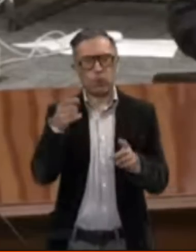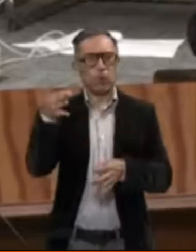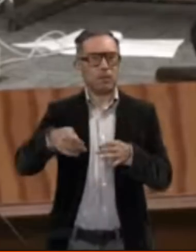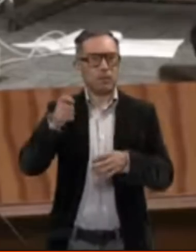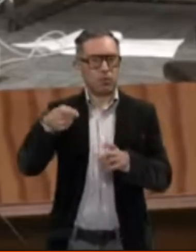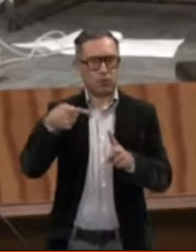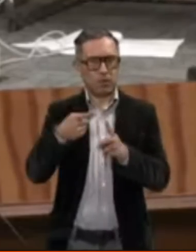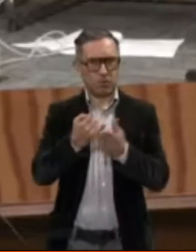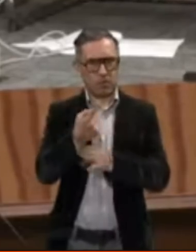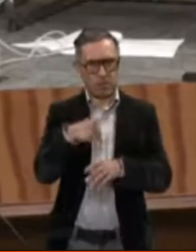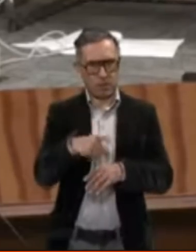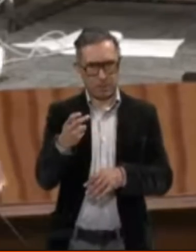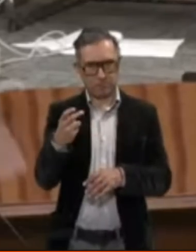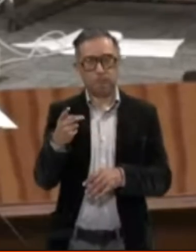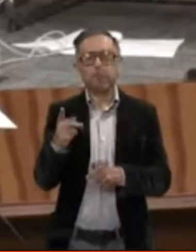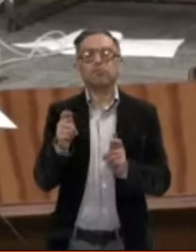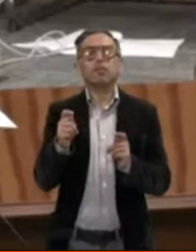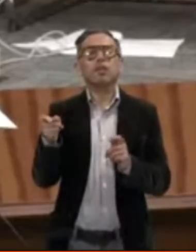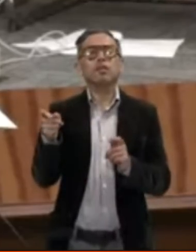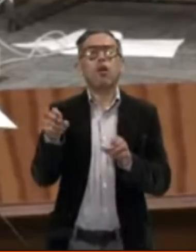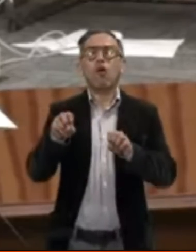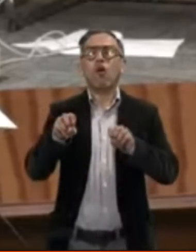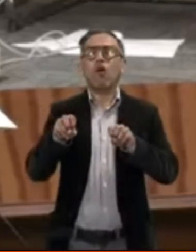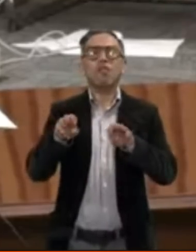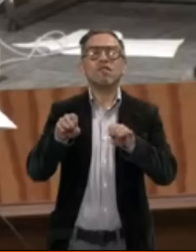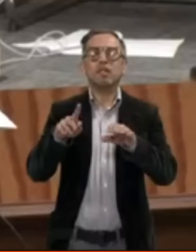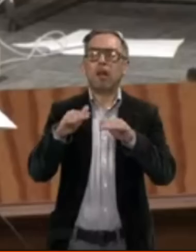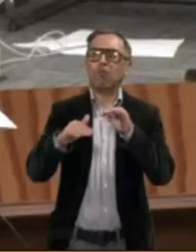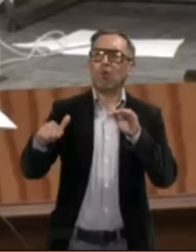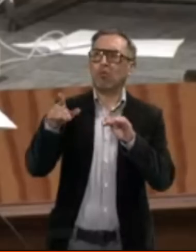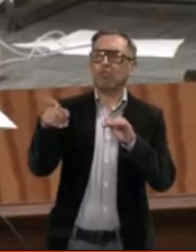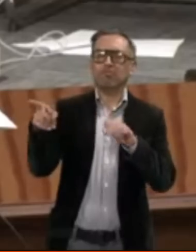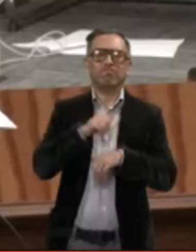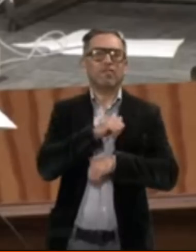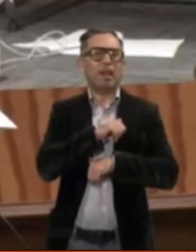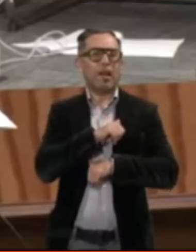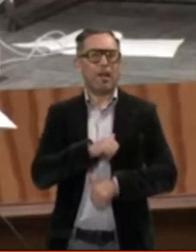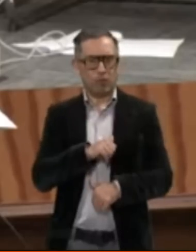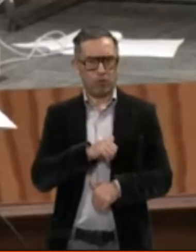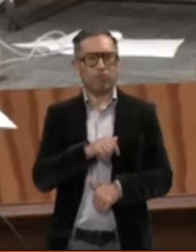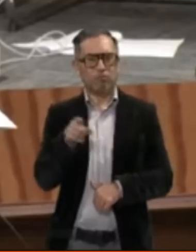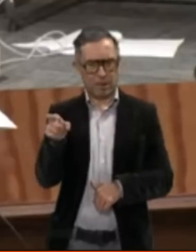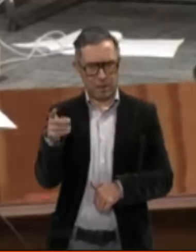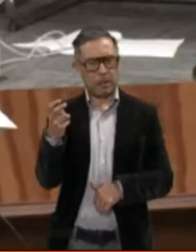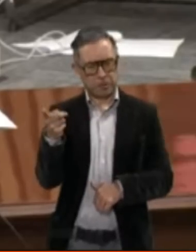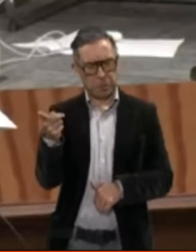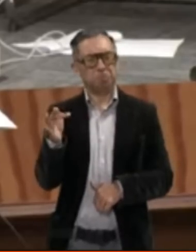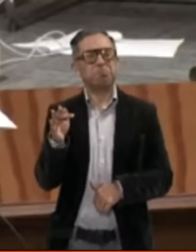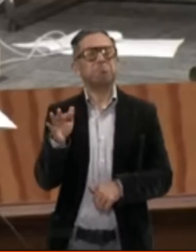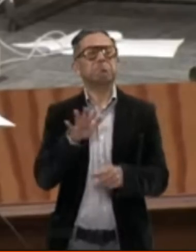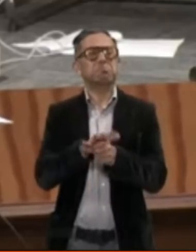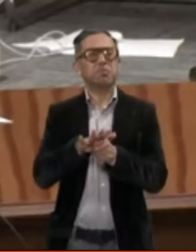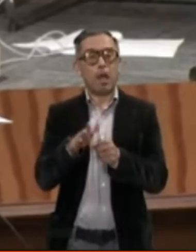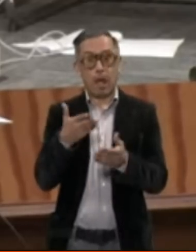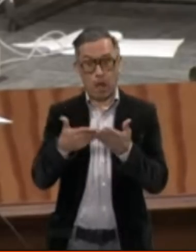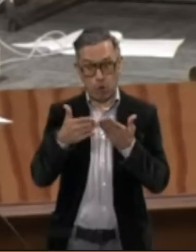judicial. Había un encargado de despacho que bien podía llevar a cabo las funciones que están encomendadas ahora a